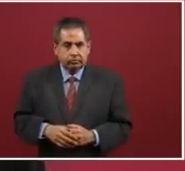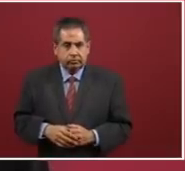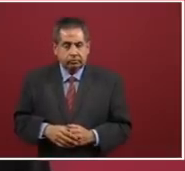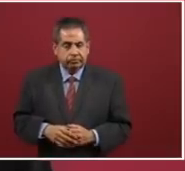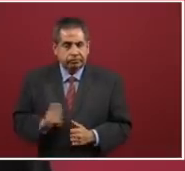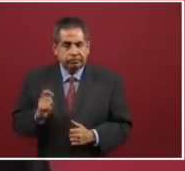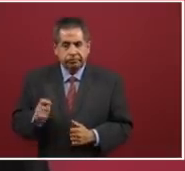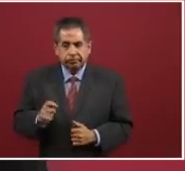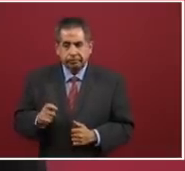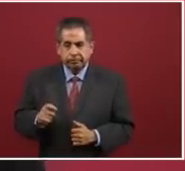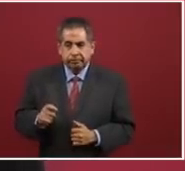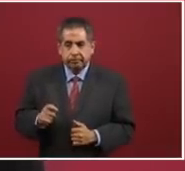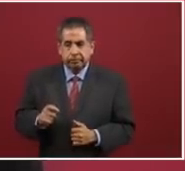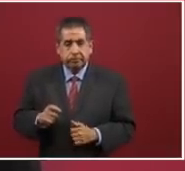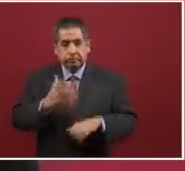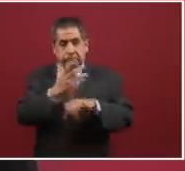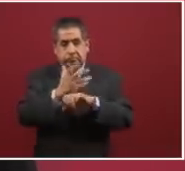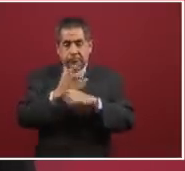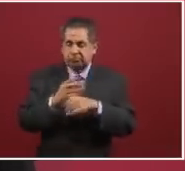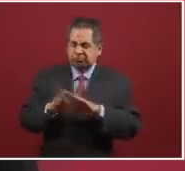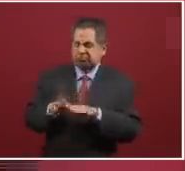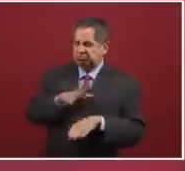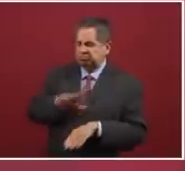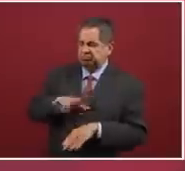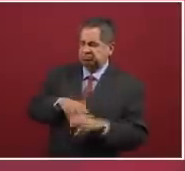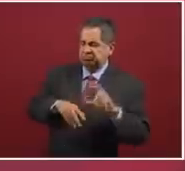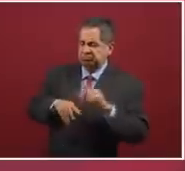mayor rechazo en Estados Unidos